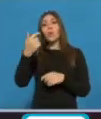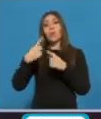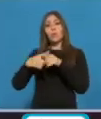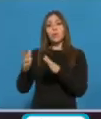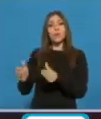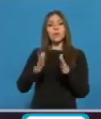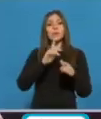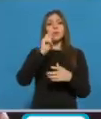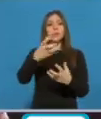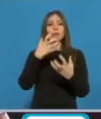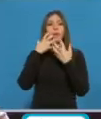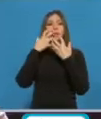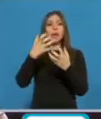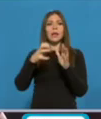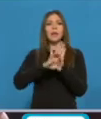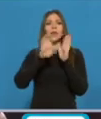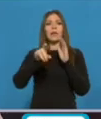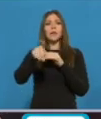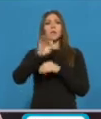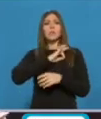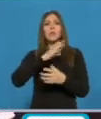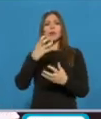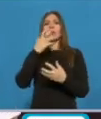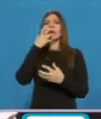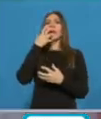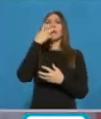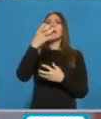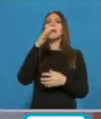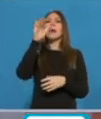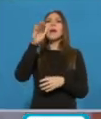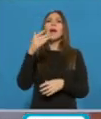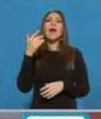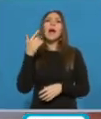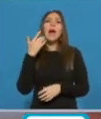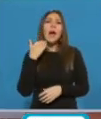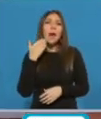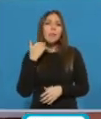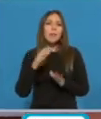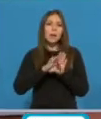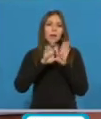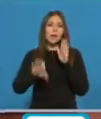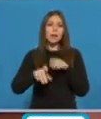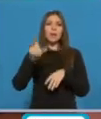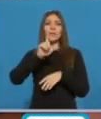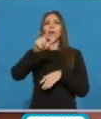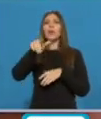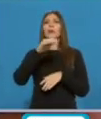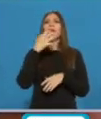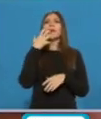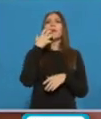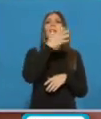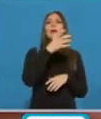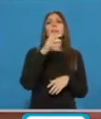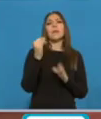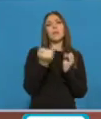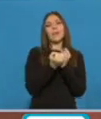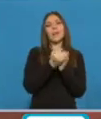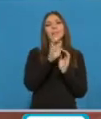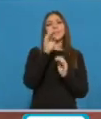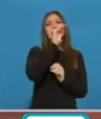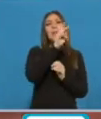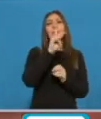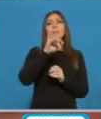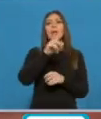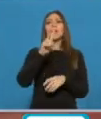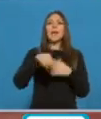también en la manera de gritar, tú puedes gritarle a alguien amablemente, ¿no? O sea, como Liliana me grita en las mañanas. Yo le grito a Pame en las mañanas y nos